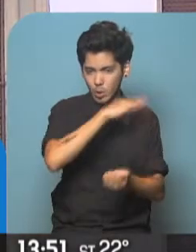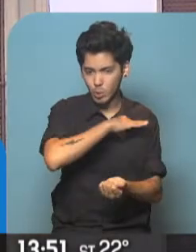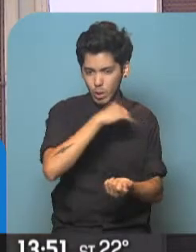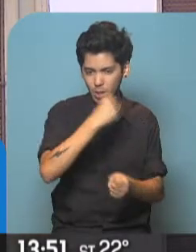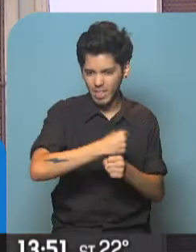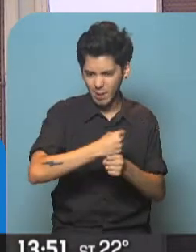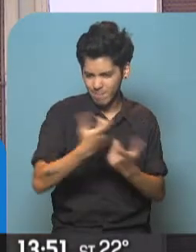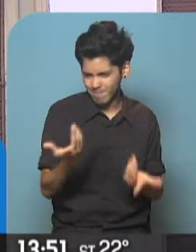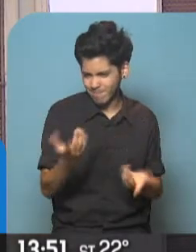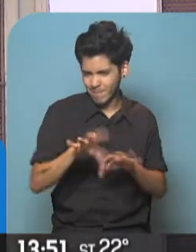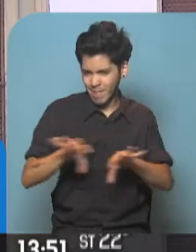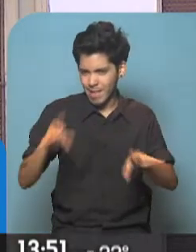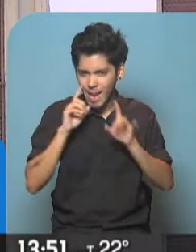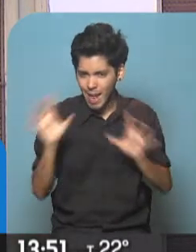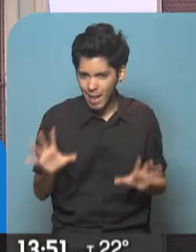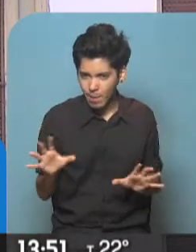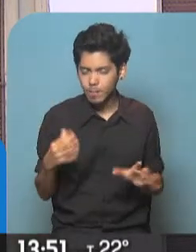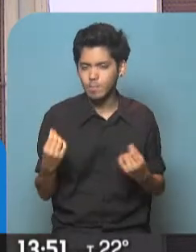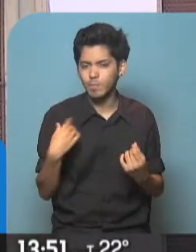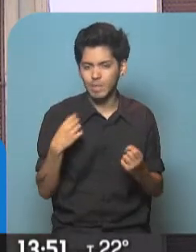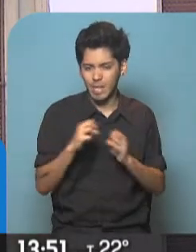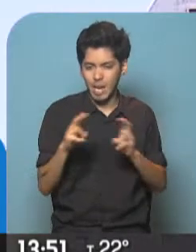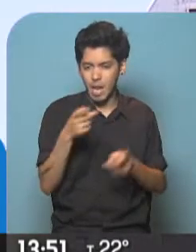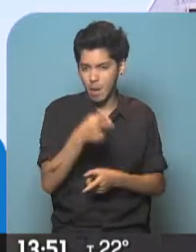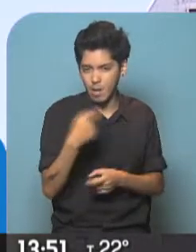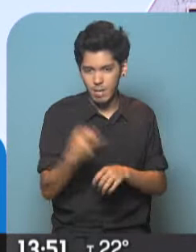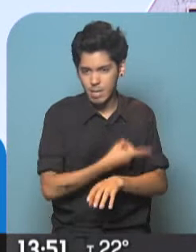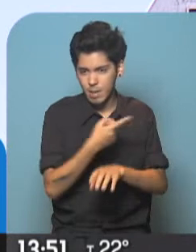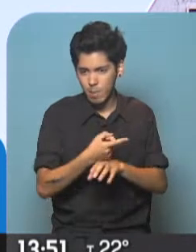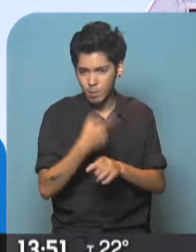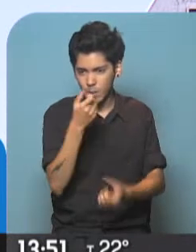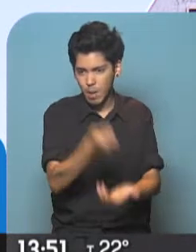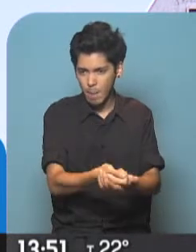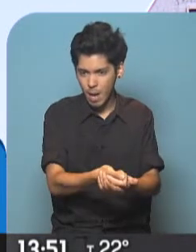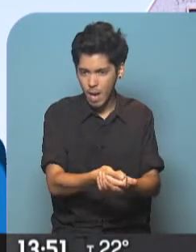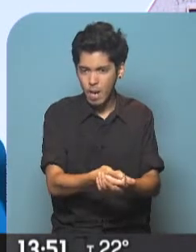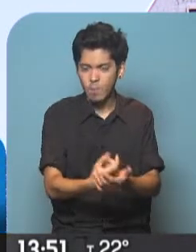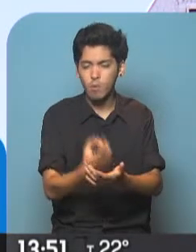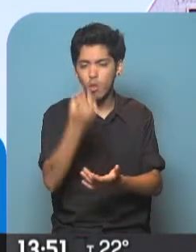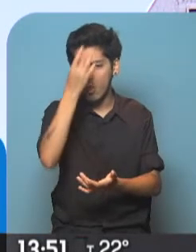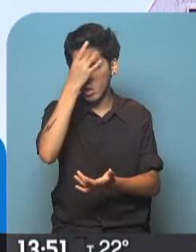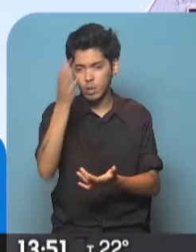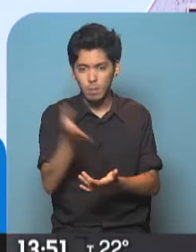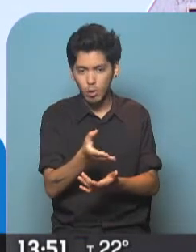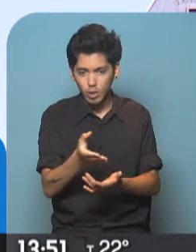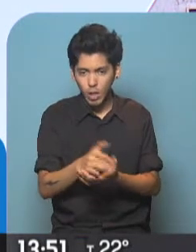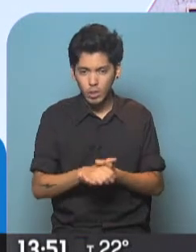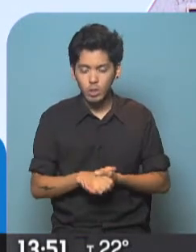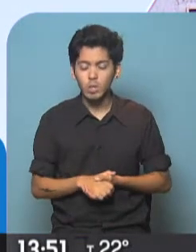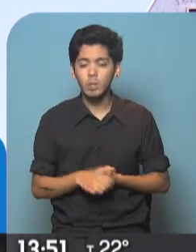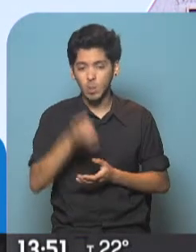trabajo totalmente gravoso, que es imposible de pagar, es de un 12%, pero